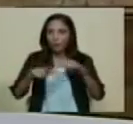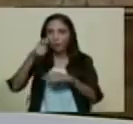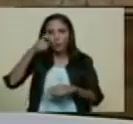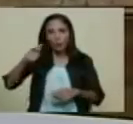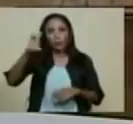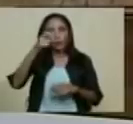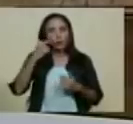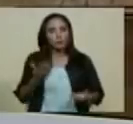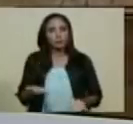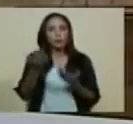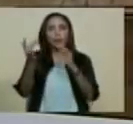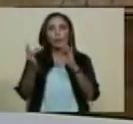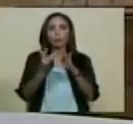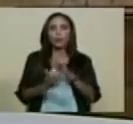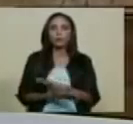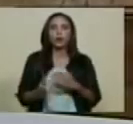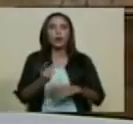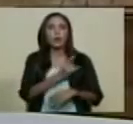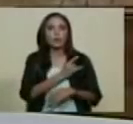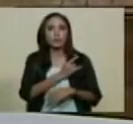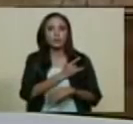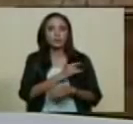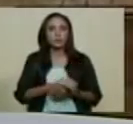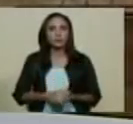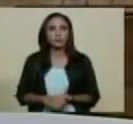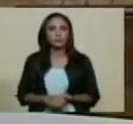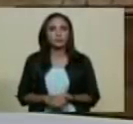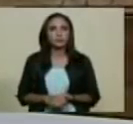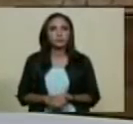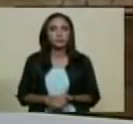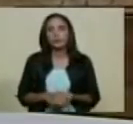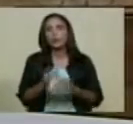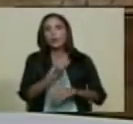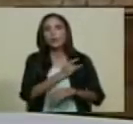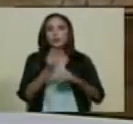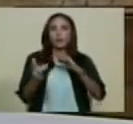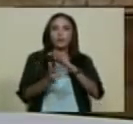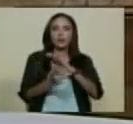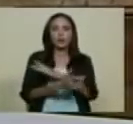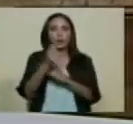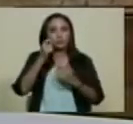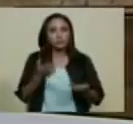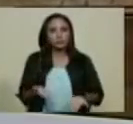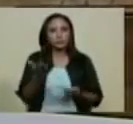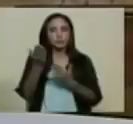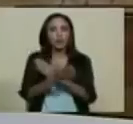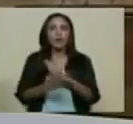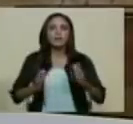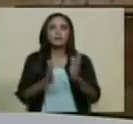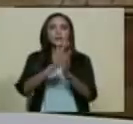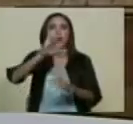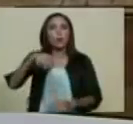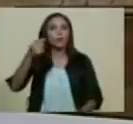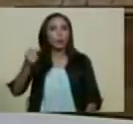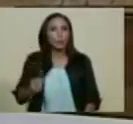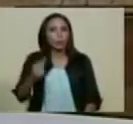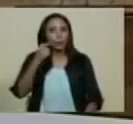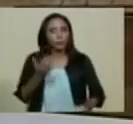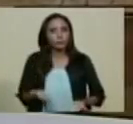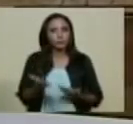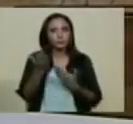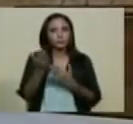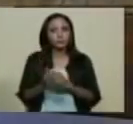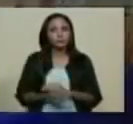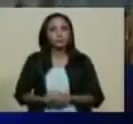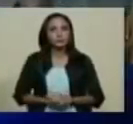Bueno, vamos directo a la Universidad de los Llanos Centrales Rómulo Gallegos en San Juan de los Morros. Adelante, gobernador.